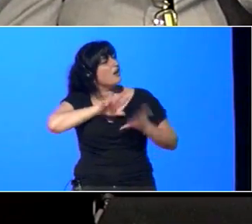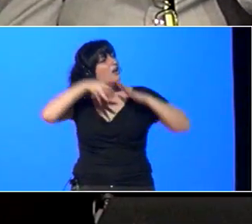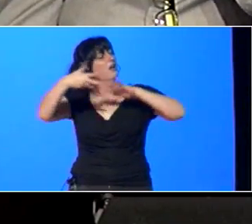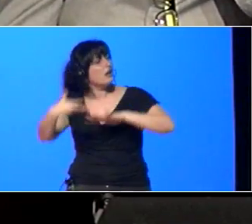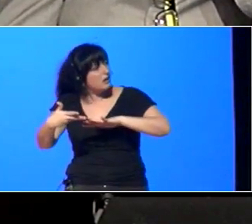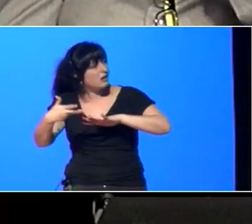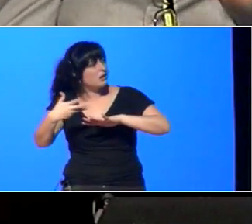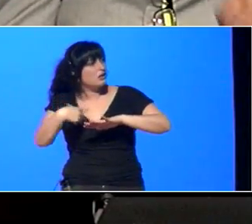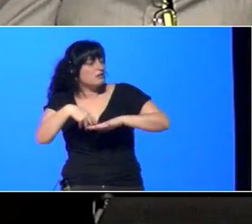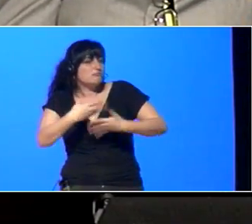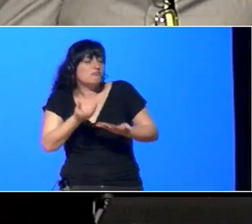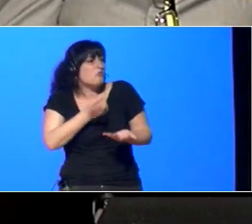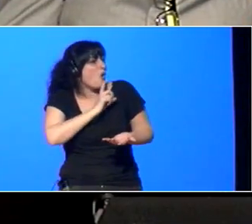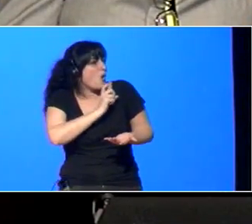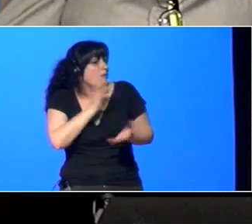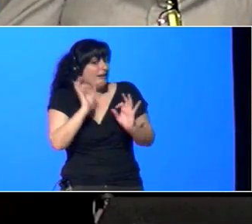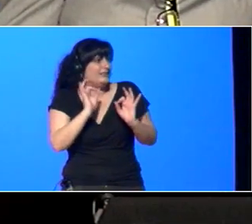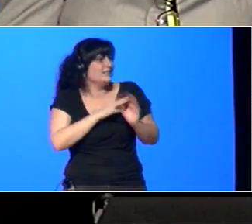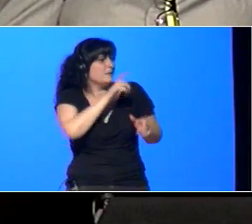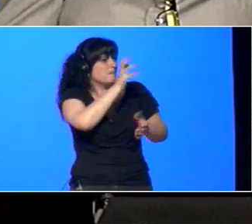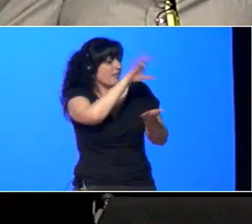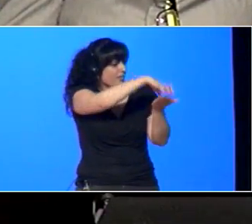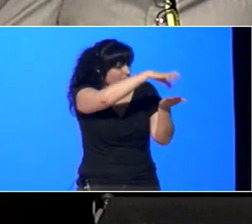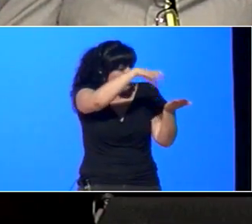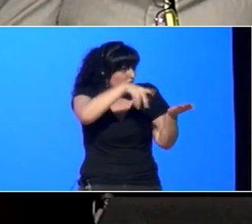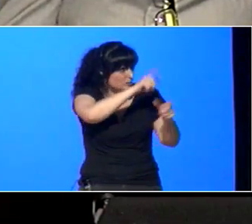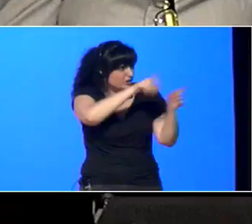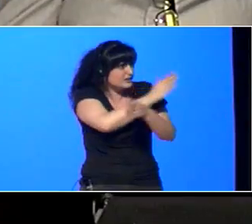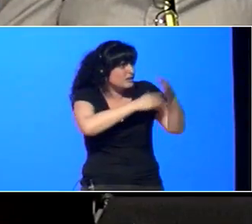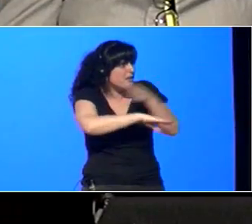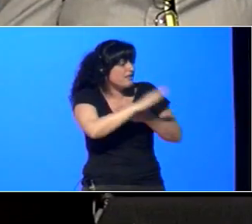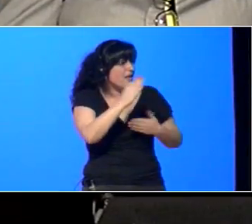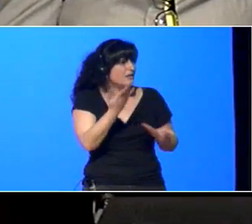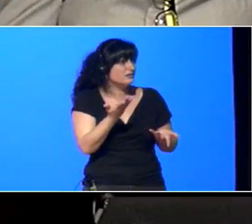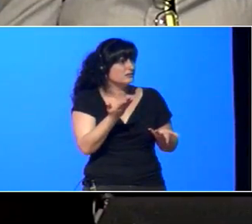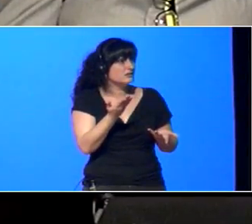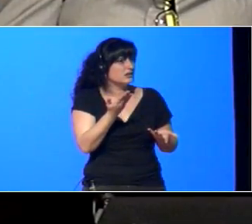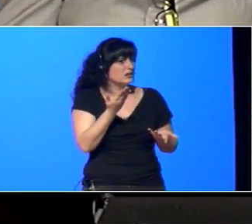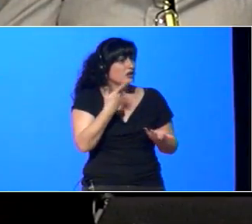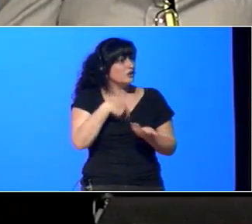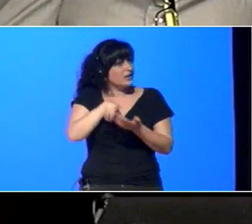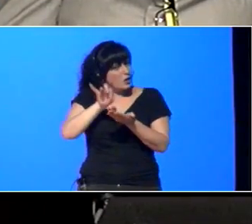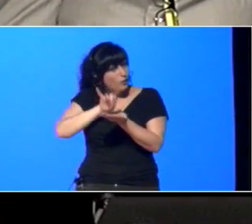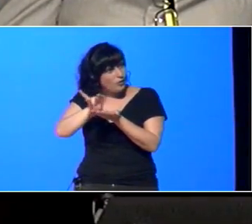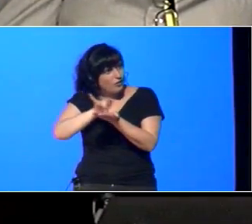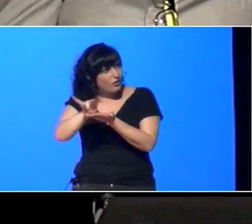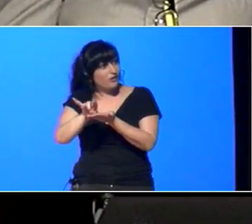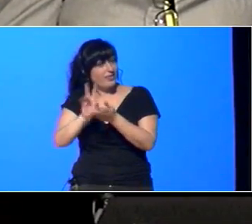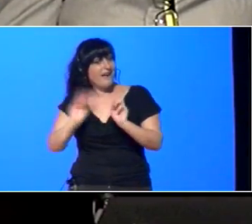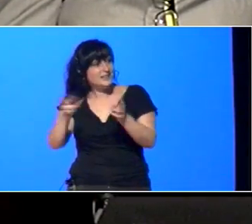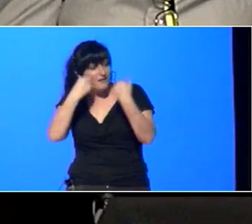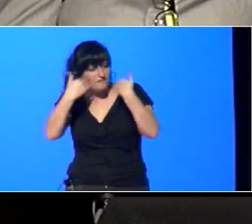para que las personas con discapacidad que están en los centros puedan realizar las sesiones de educación física en